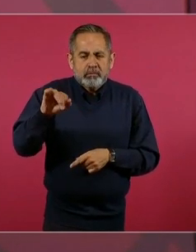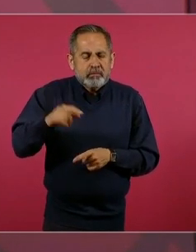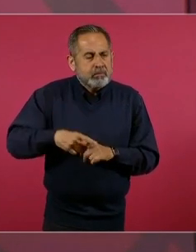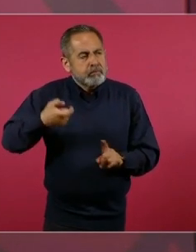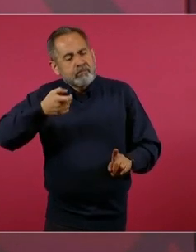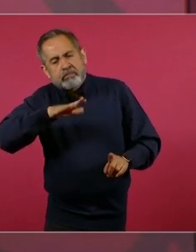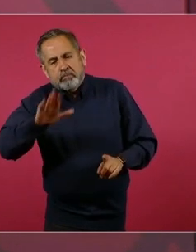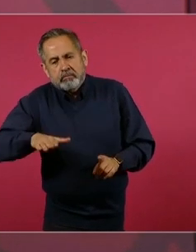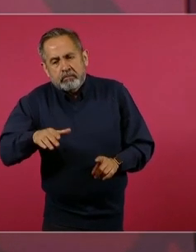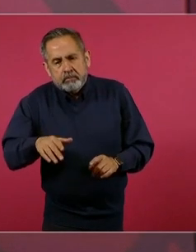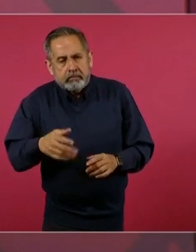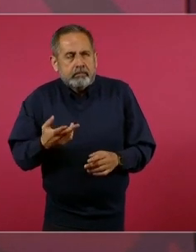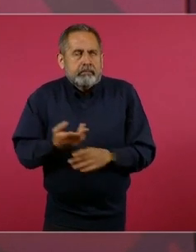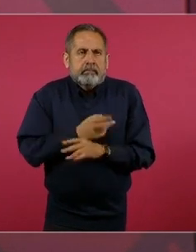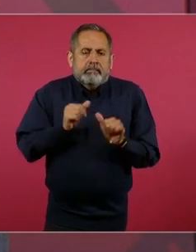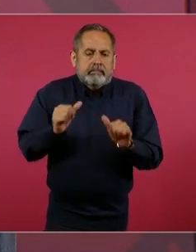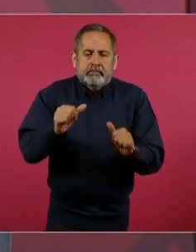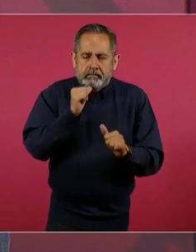¿sí?